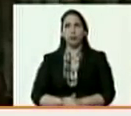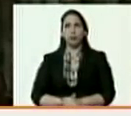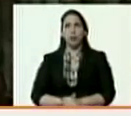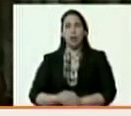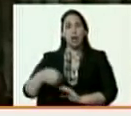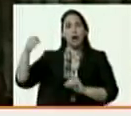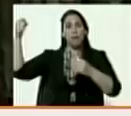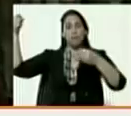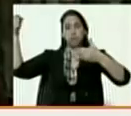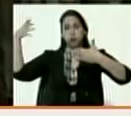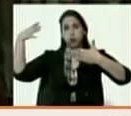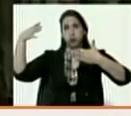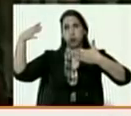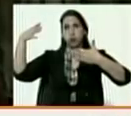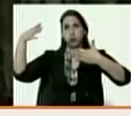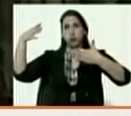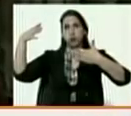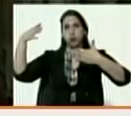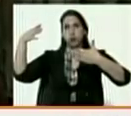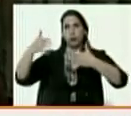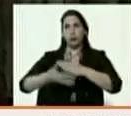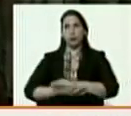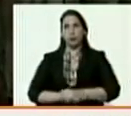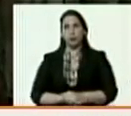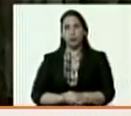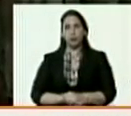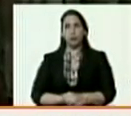de Venezuela nace en el Esequibo!